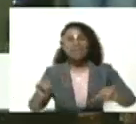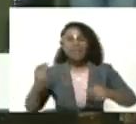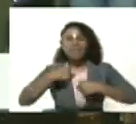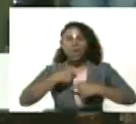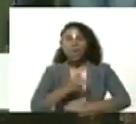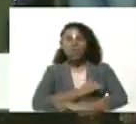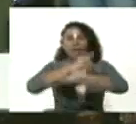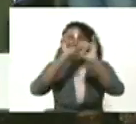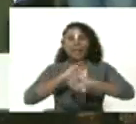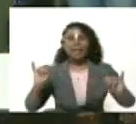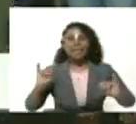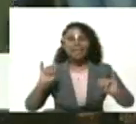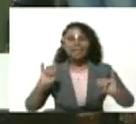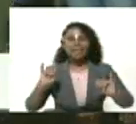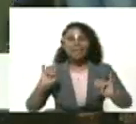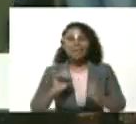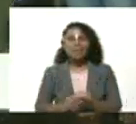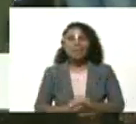estoy feliz.